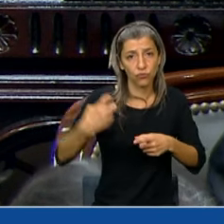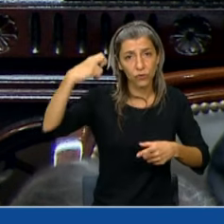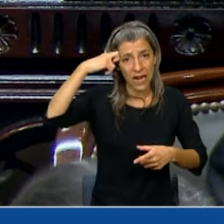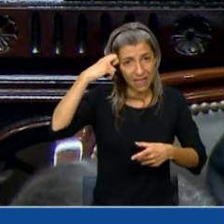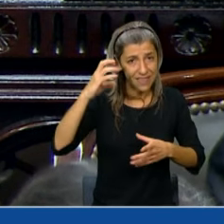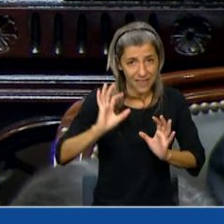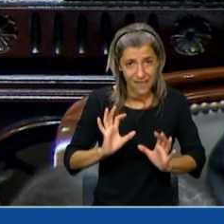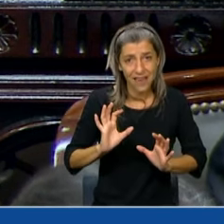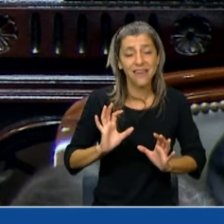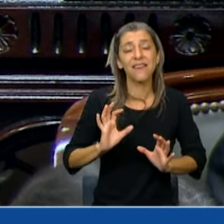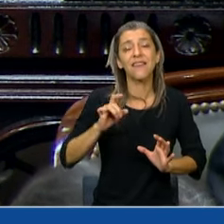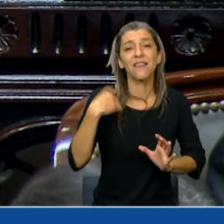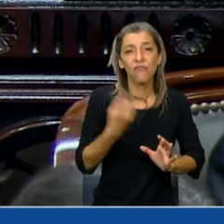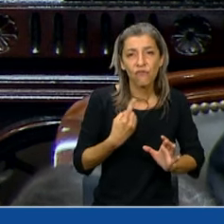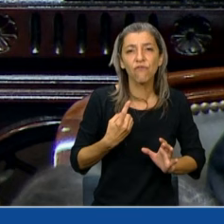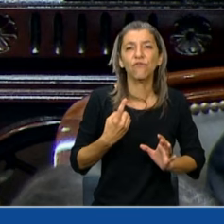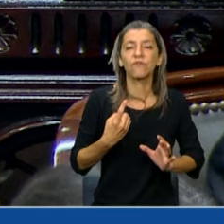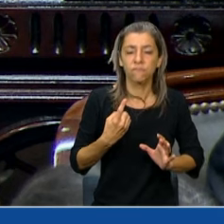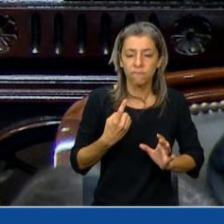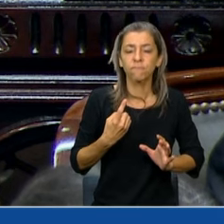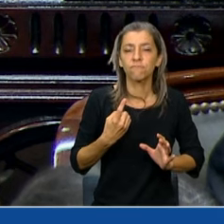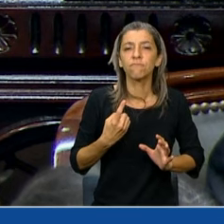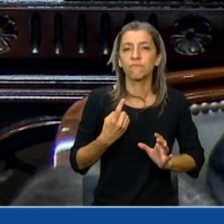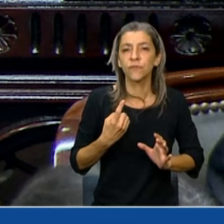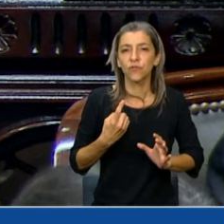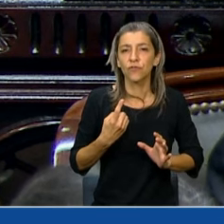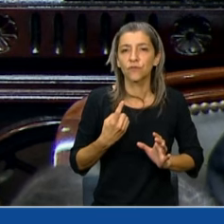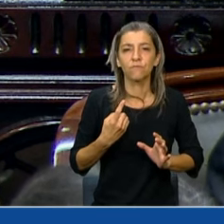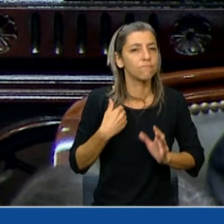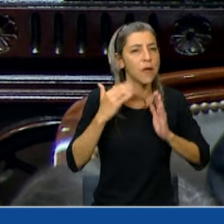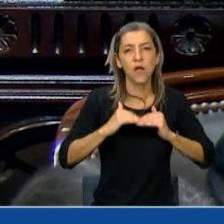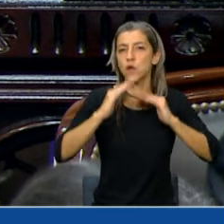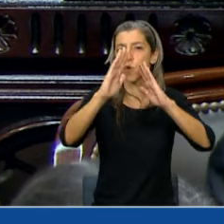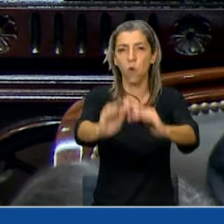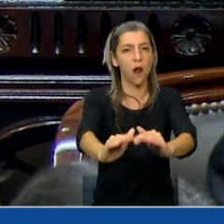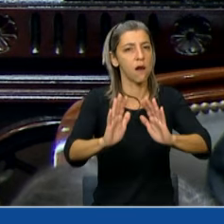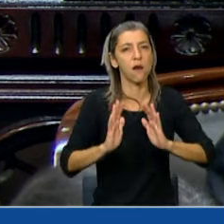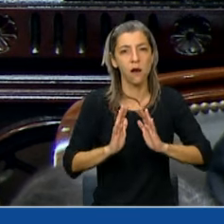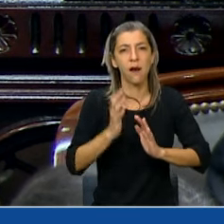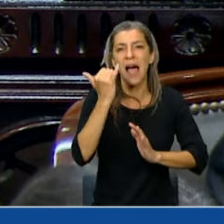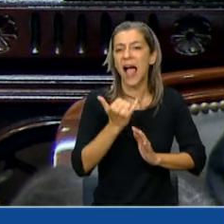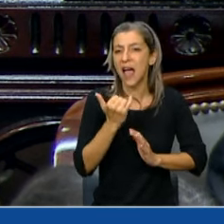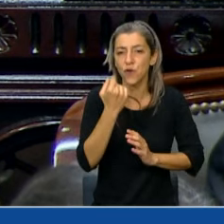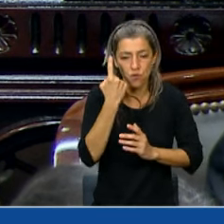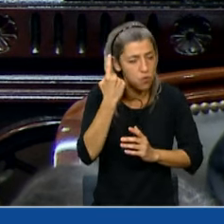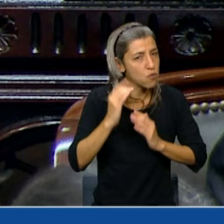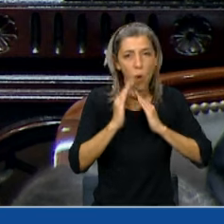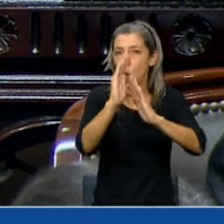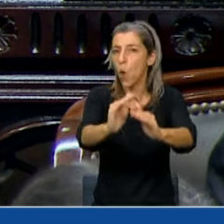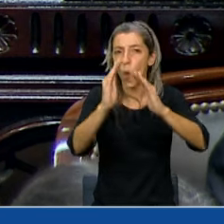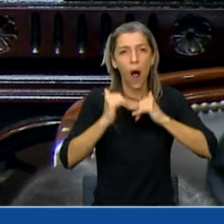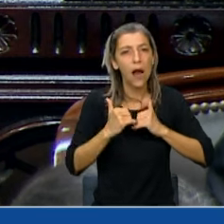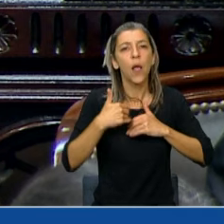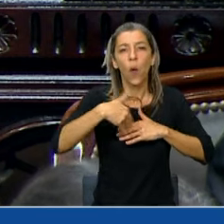van a encontrar a uno de ustedes que lo va a acompañar los va a